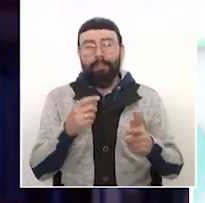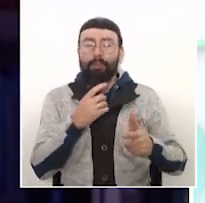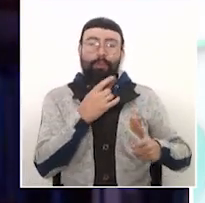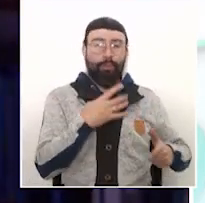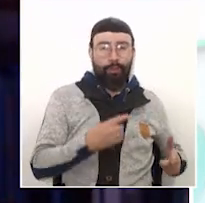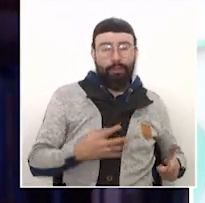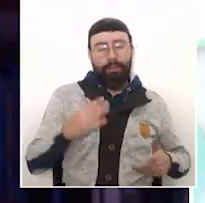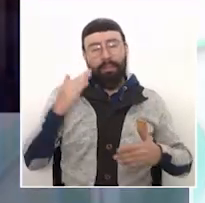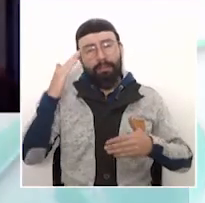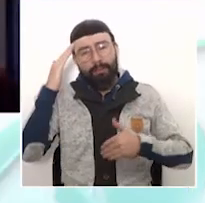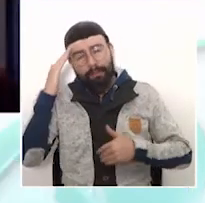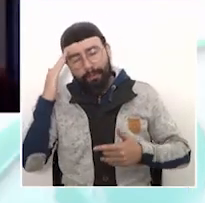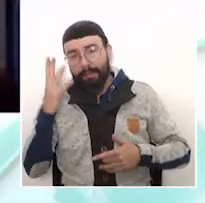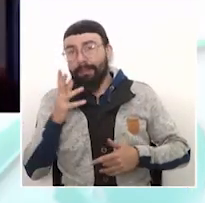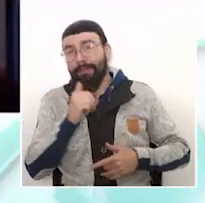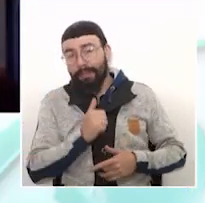inconsciencia.